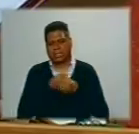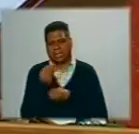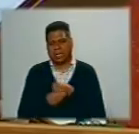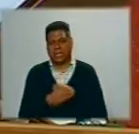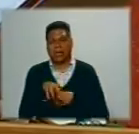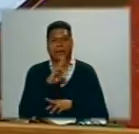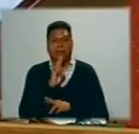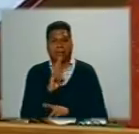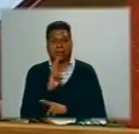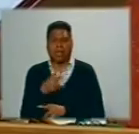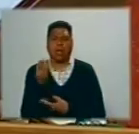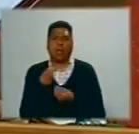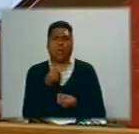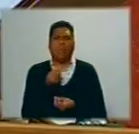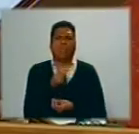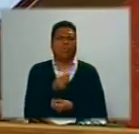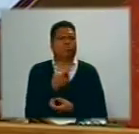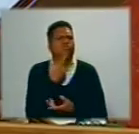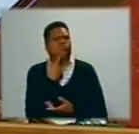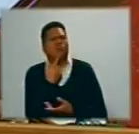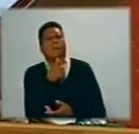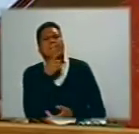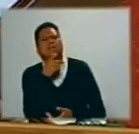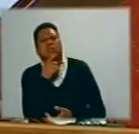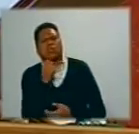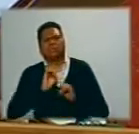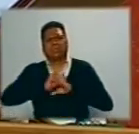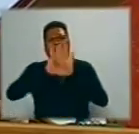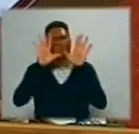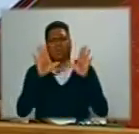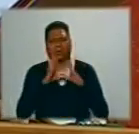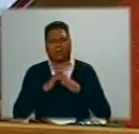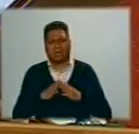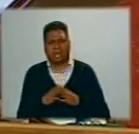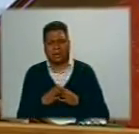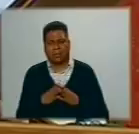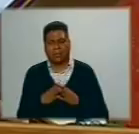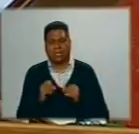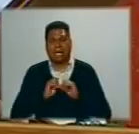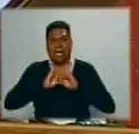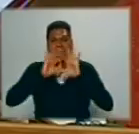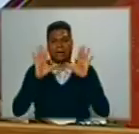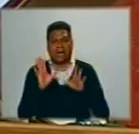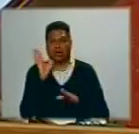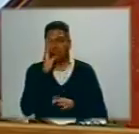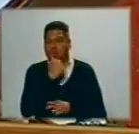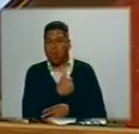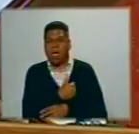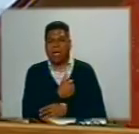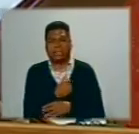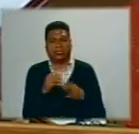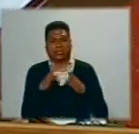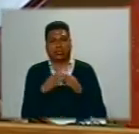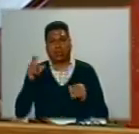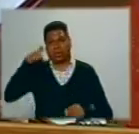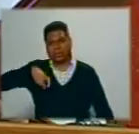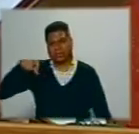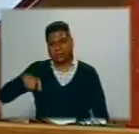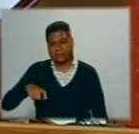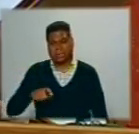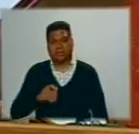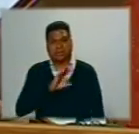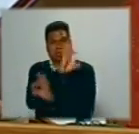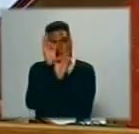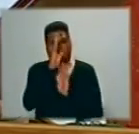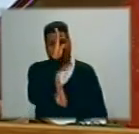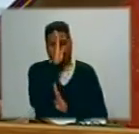permitan resolver controversias de manera rápida, justa, transparente, poco costosa, accesible y efectiva, sin carga ni costo innecesario. En este sentido,